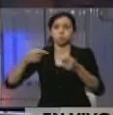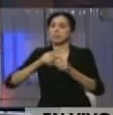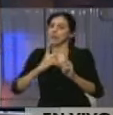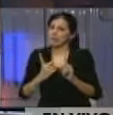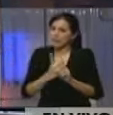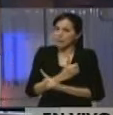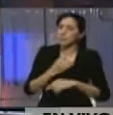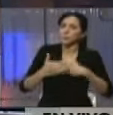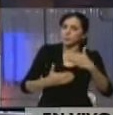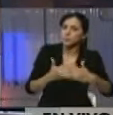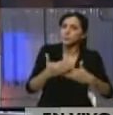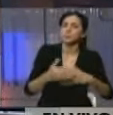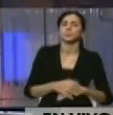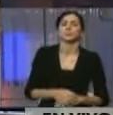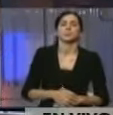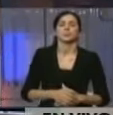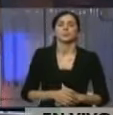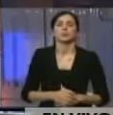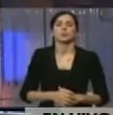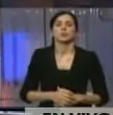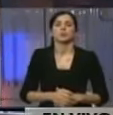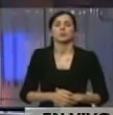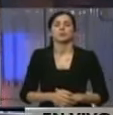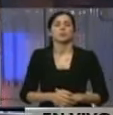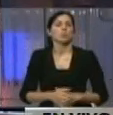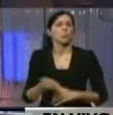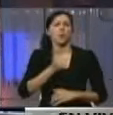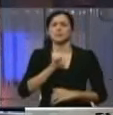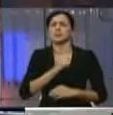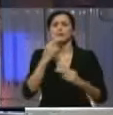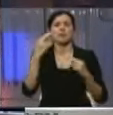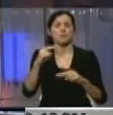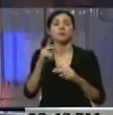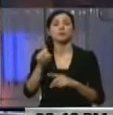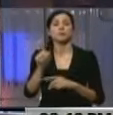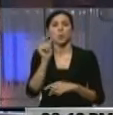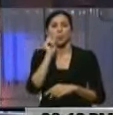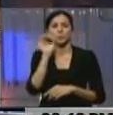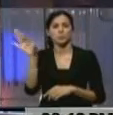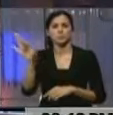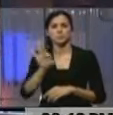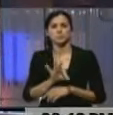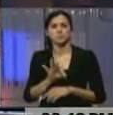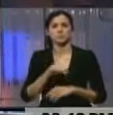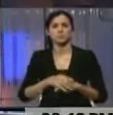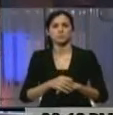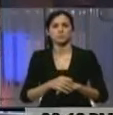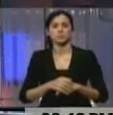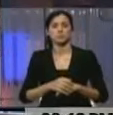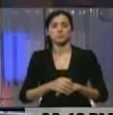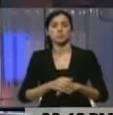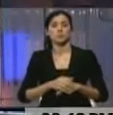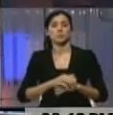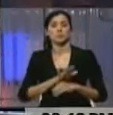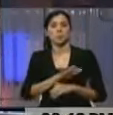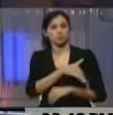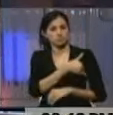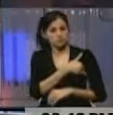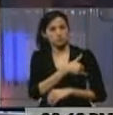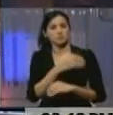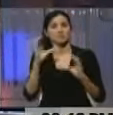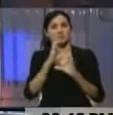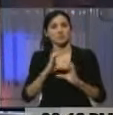piezas, ¿no? Sustituir importaciones a todo nivel, el compañero universitario, científico,